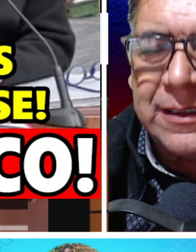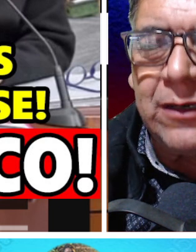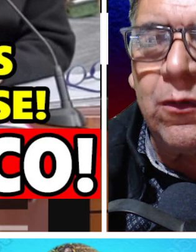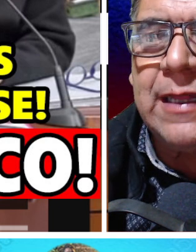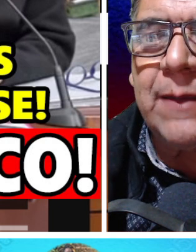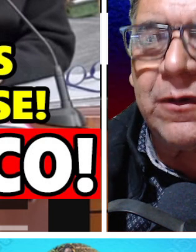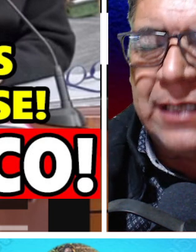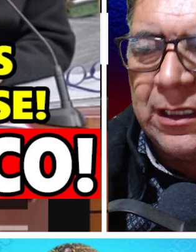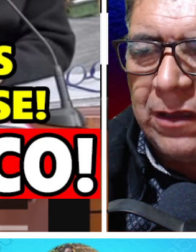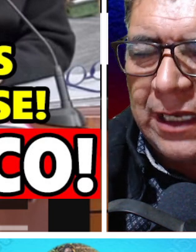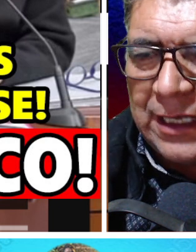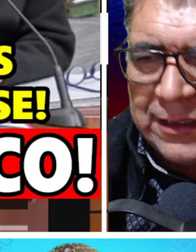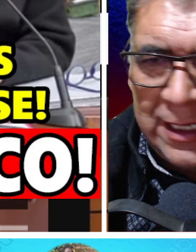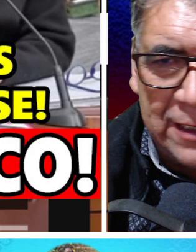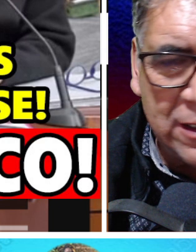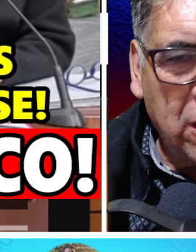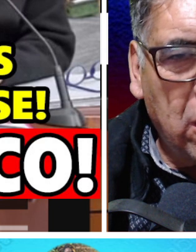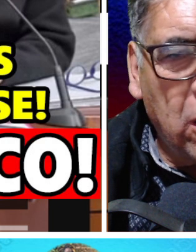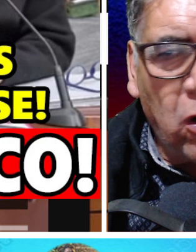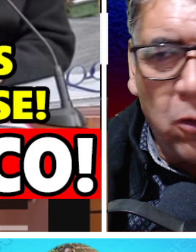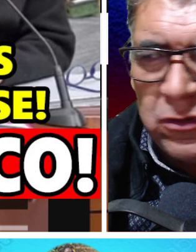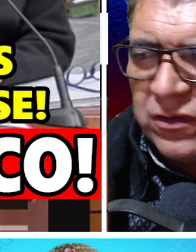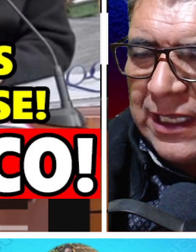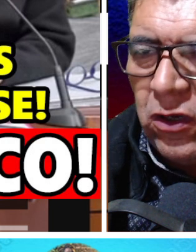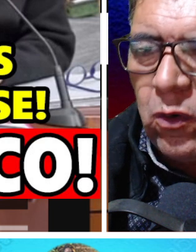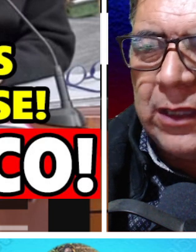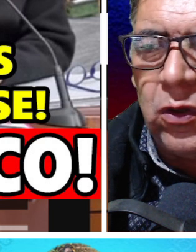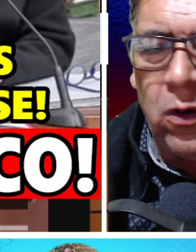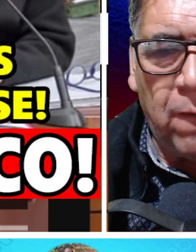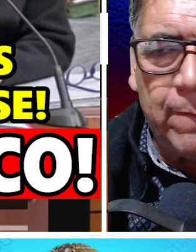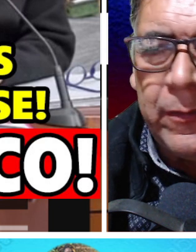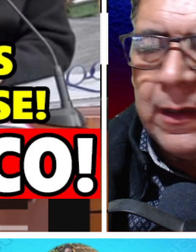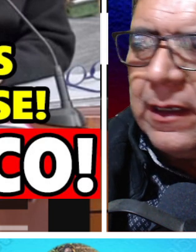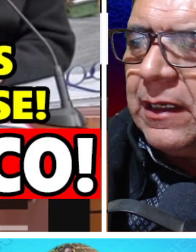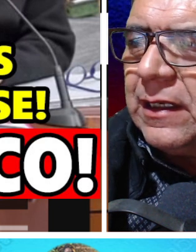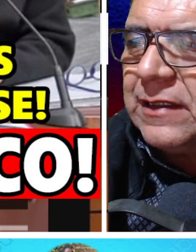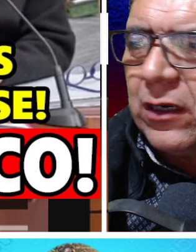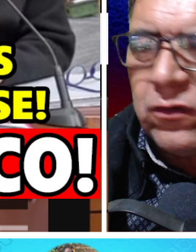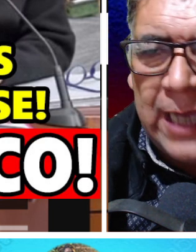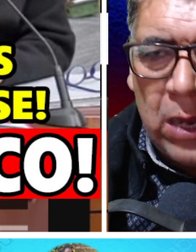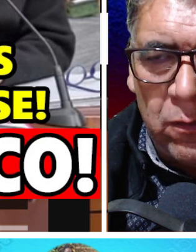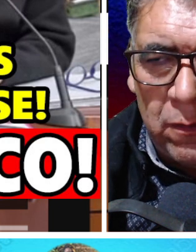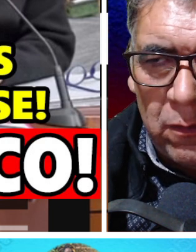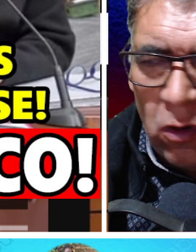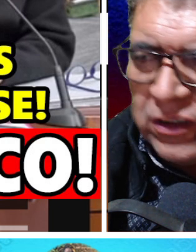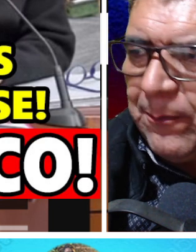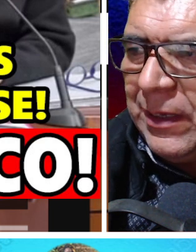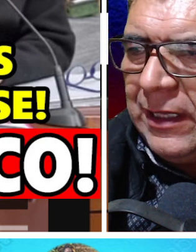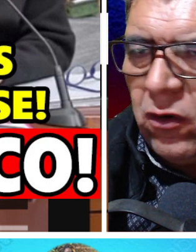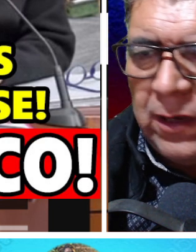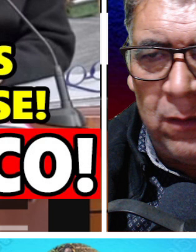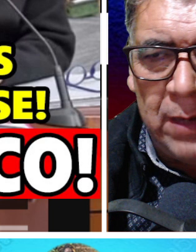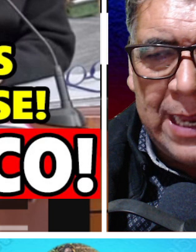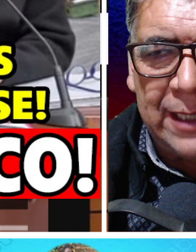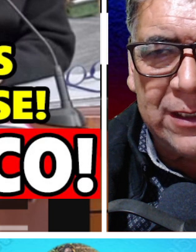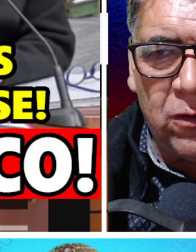el 50% de las casillas, como sucedió cuando se juzgaron o se pidió